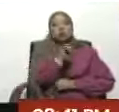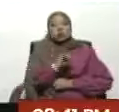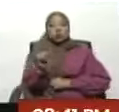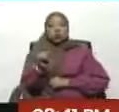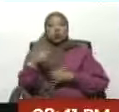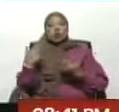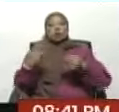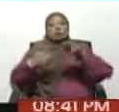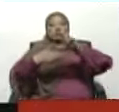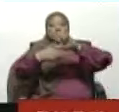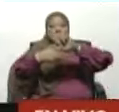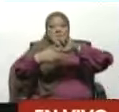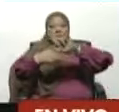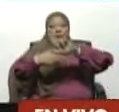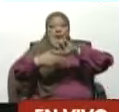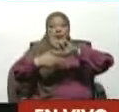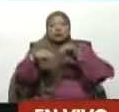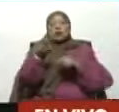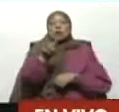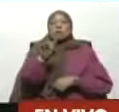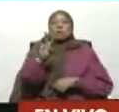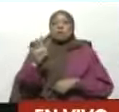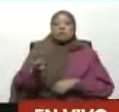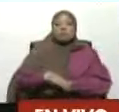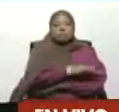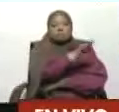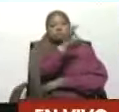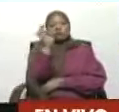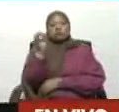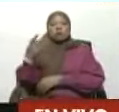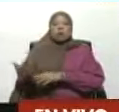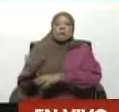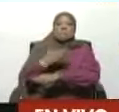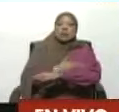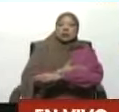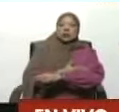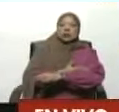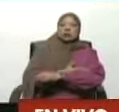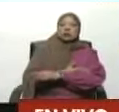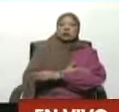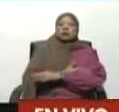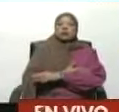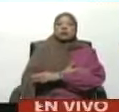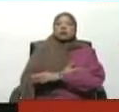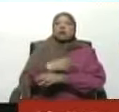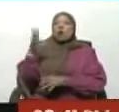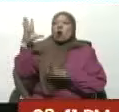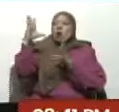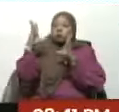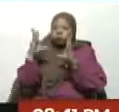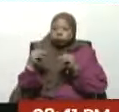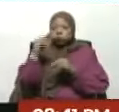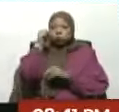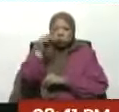Zulia, y 24 horas antes, ¡pum!, explotaron en Bachaquero, le quitaron la luz completa a